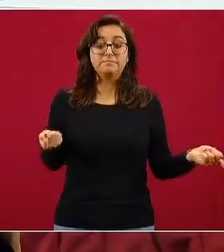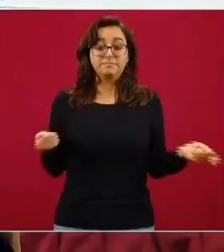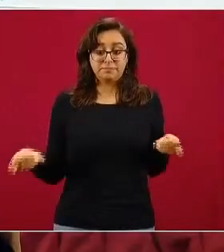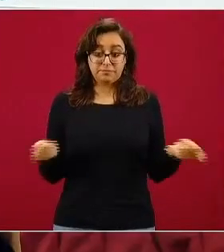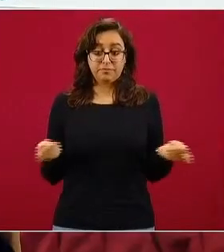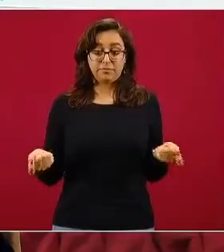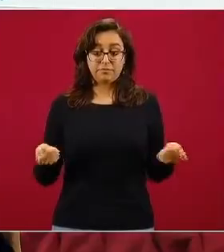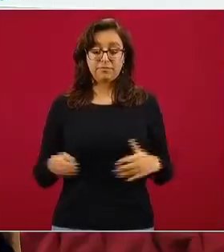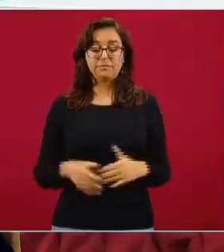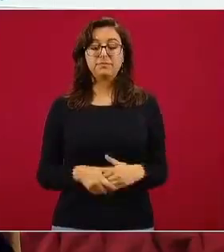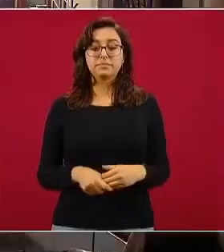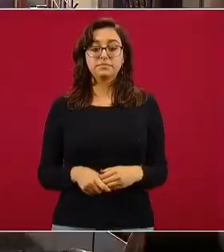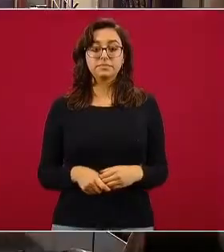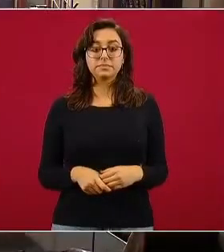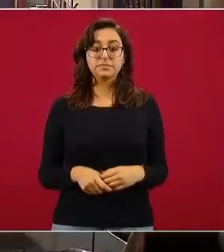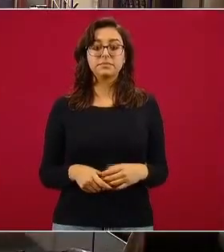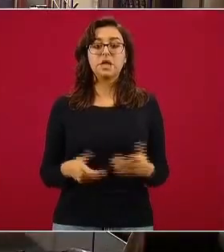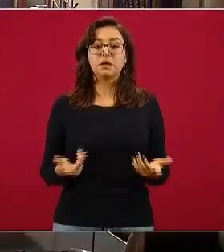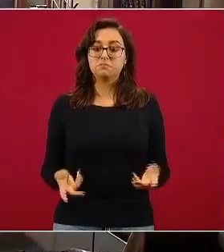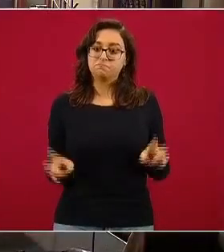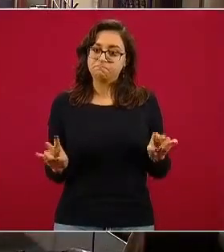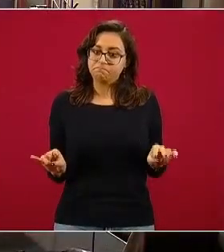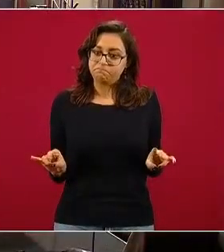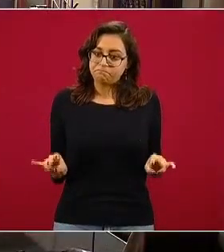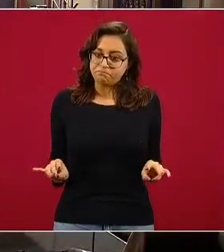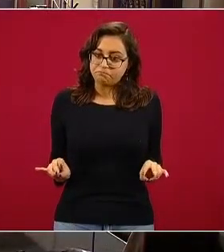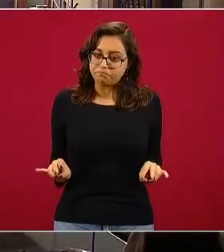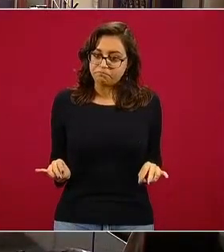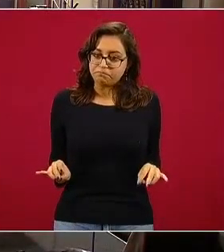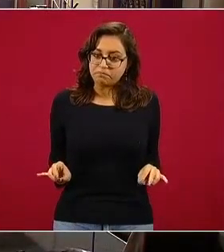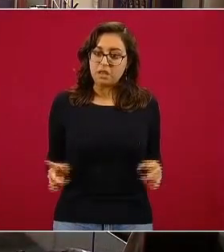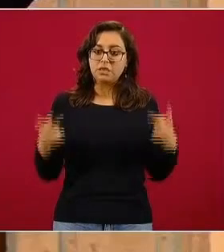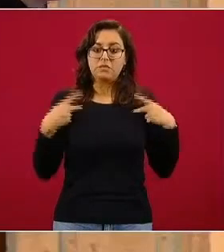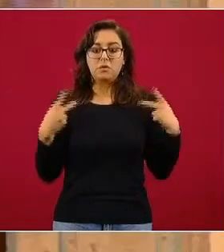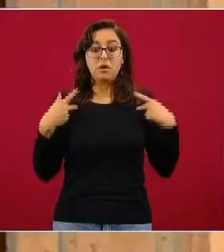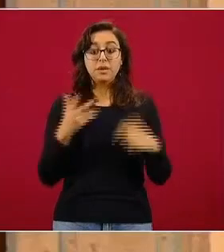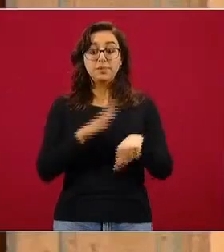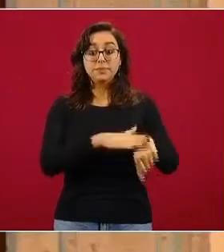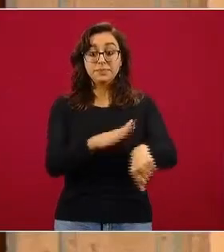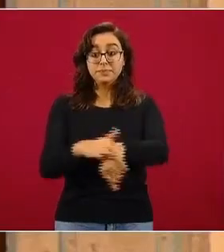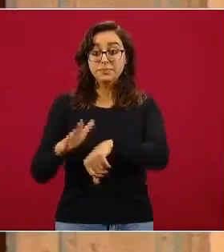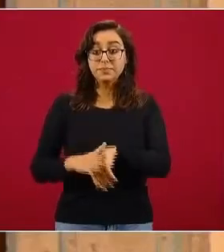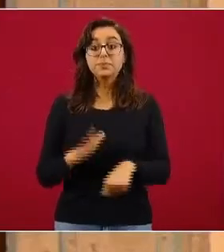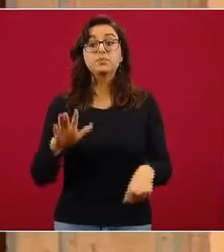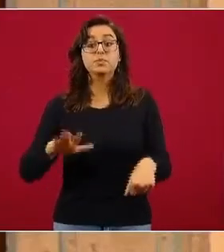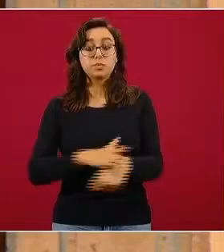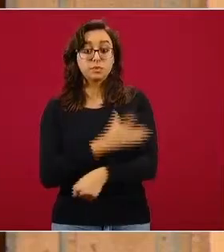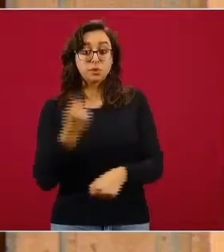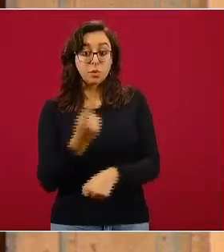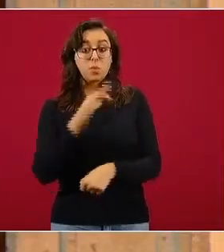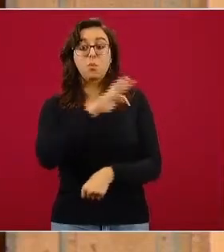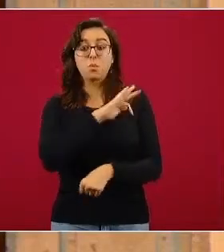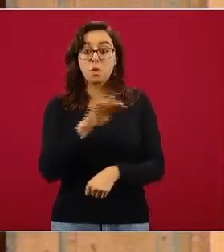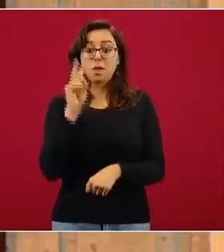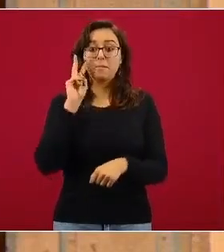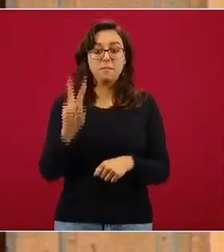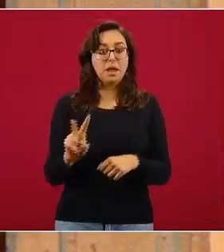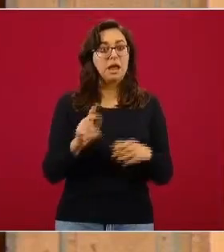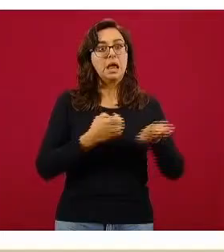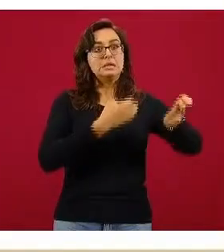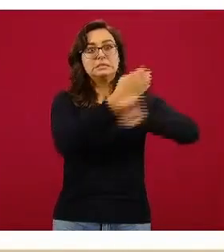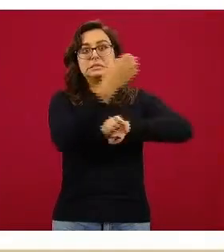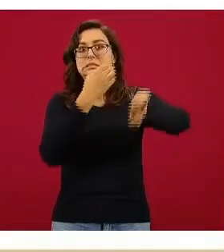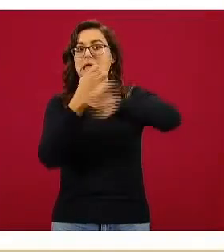en el espacio público. Entonces, muy atentos a la población porque, como pueden ver, la epidemia es asincrónica, se